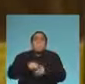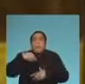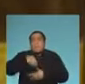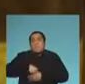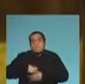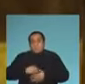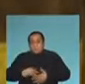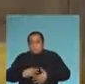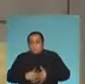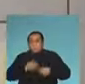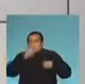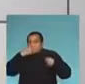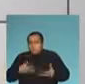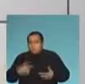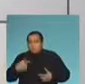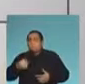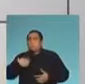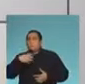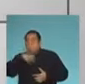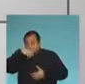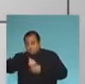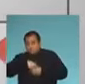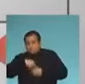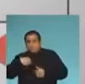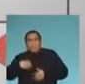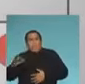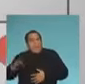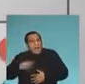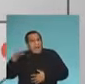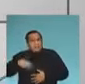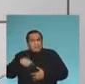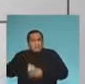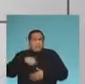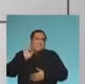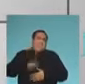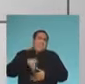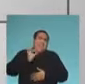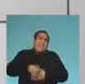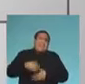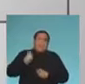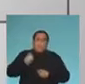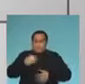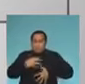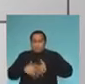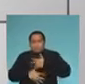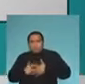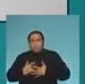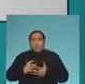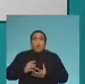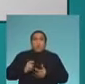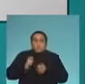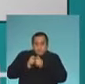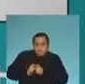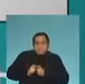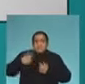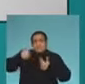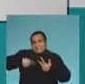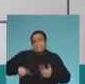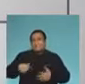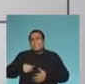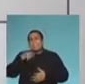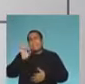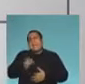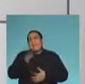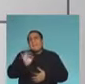que confiar en nuestro médico interior porque lleva millones de años de especialidades y sabe perfectamente lo que tiene que hacer